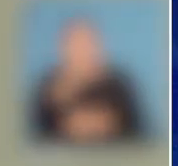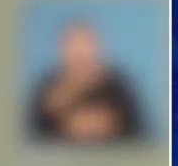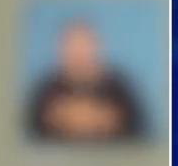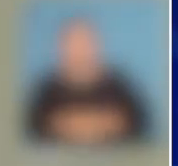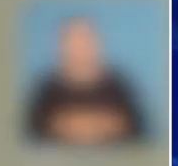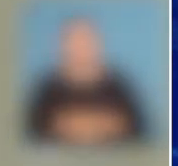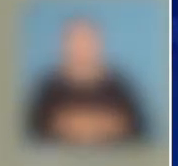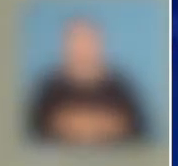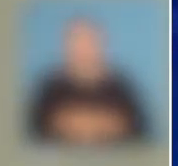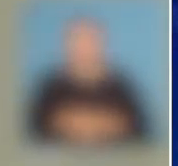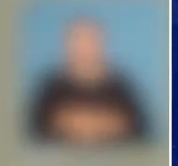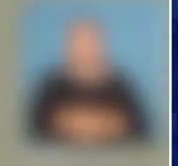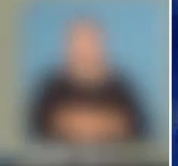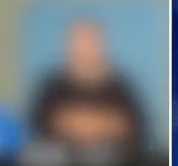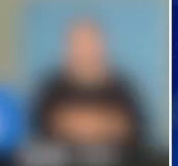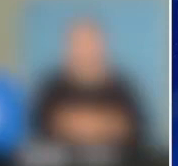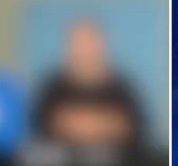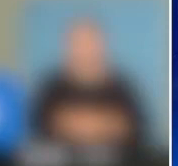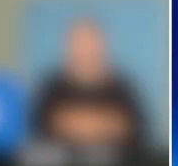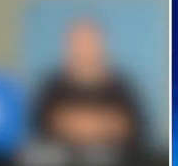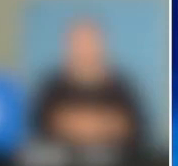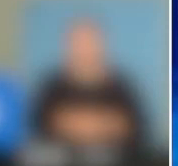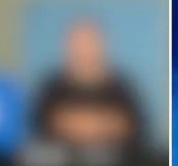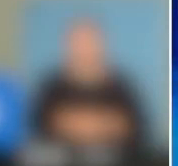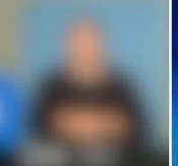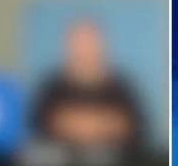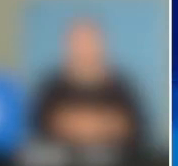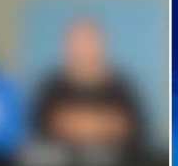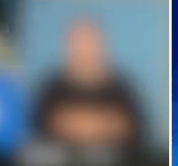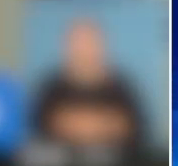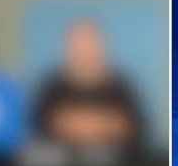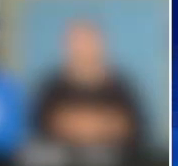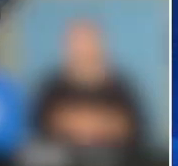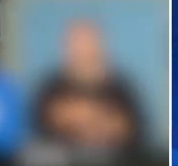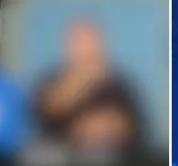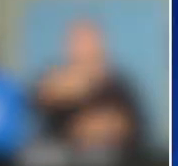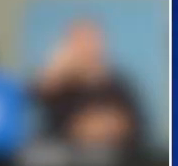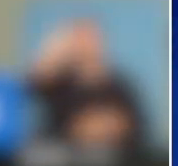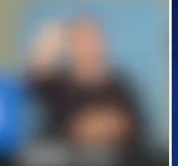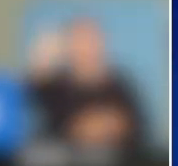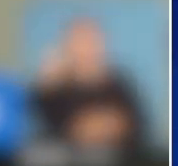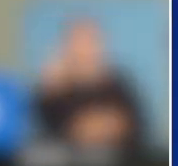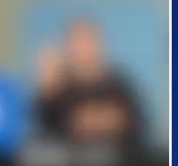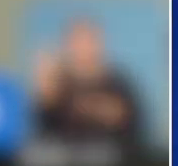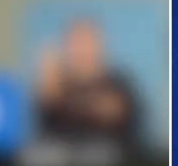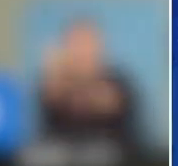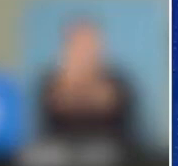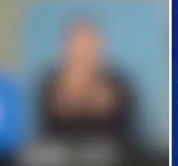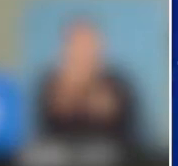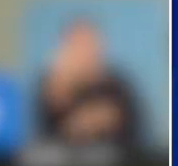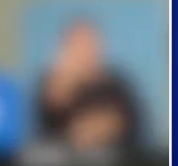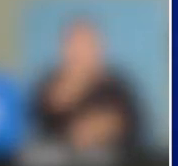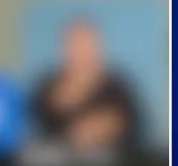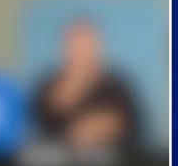de Jujuy Pero se ve que el país y así lo demuestran las encuestas que se han hecho